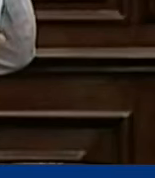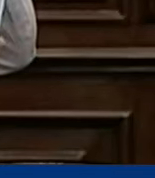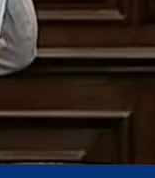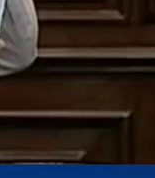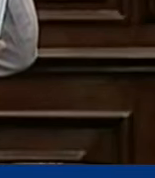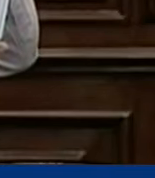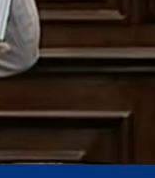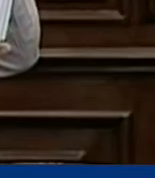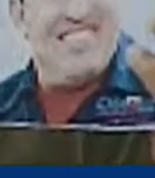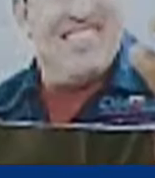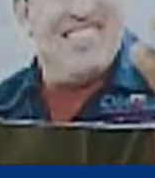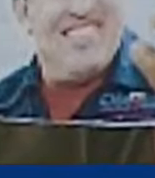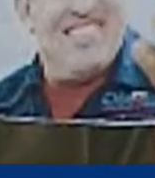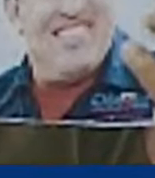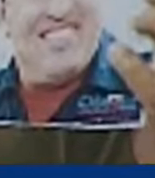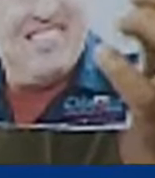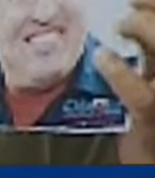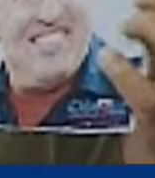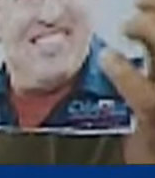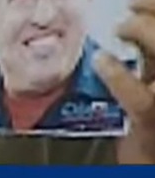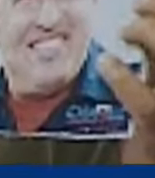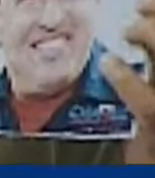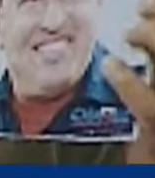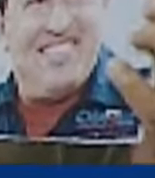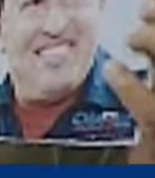Tenía todavía el cabello y los bigotes.